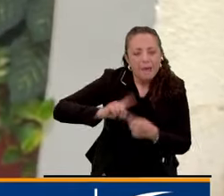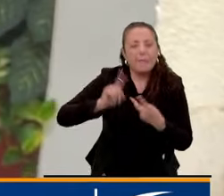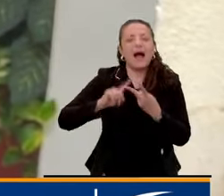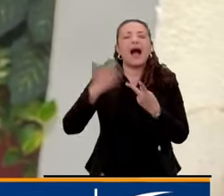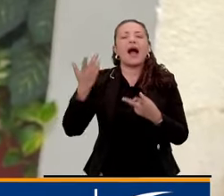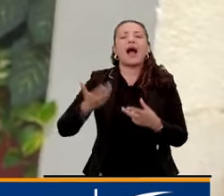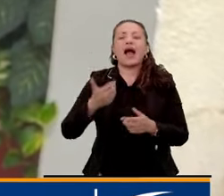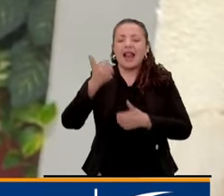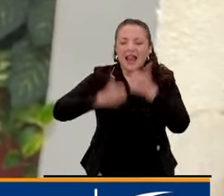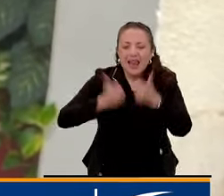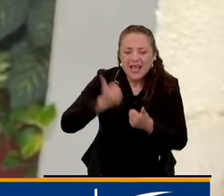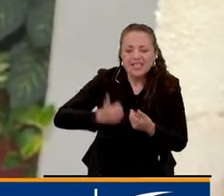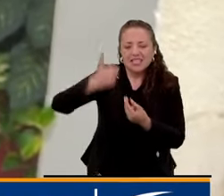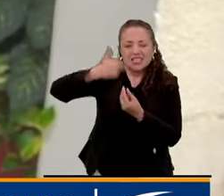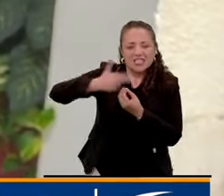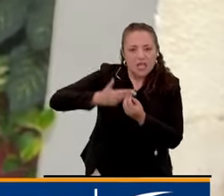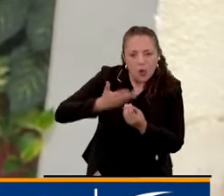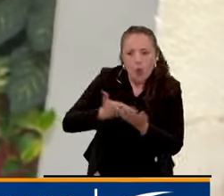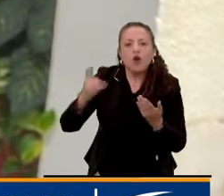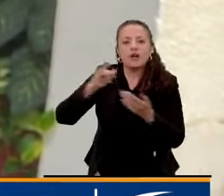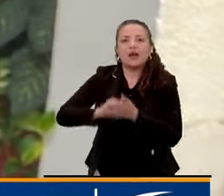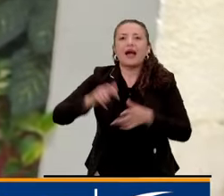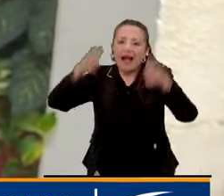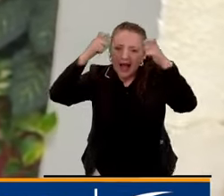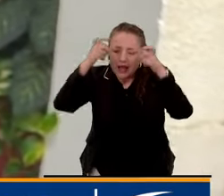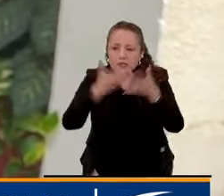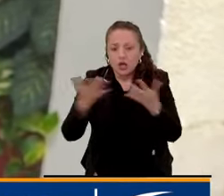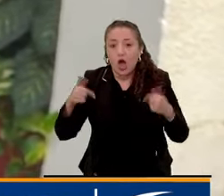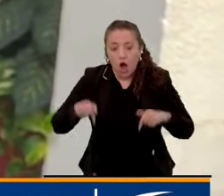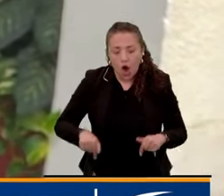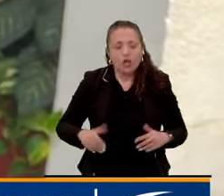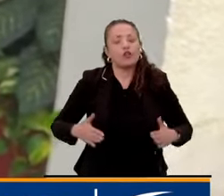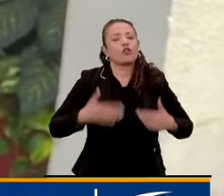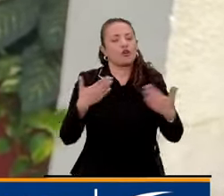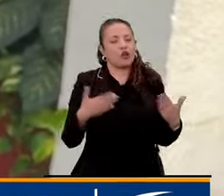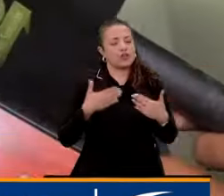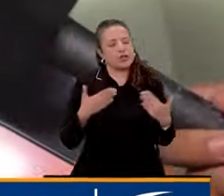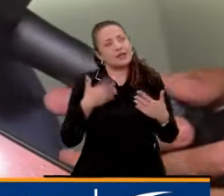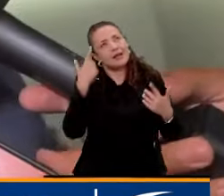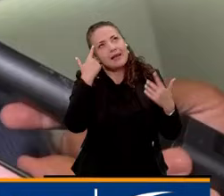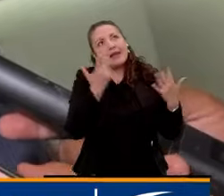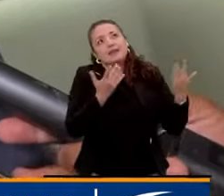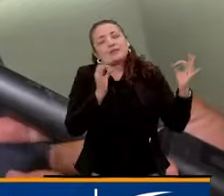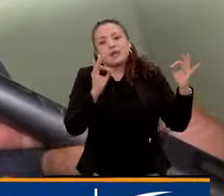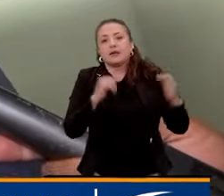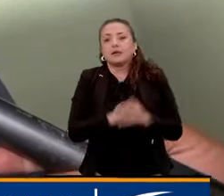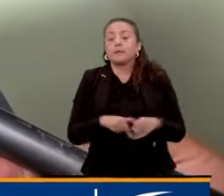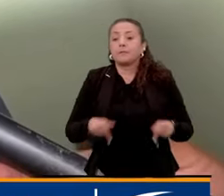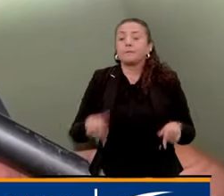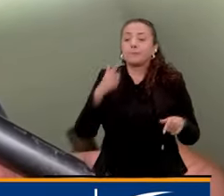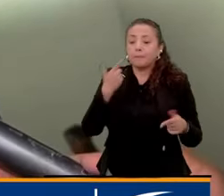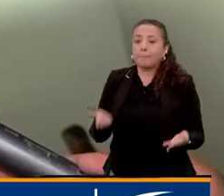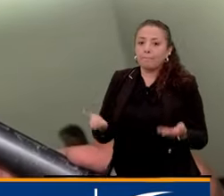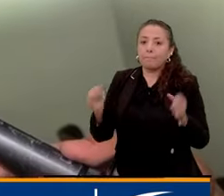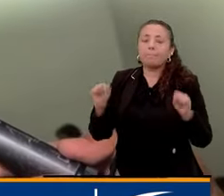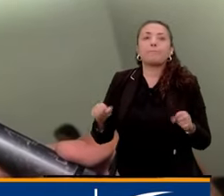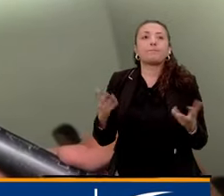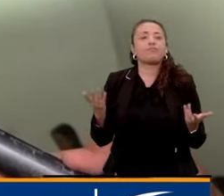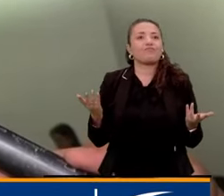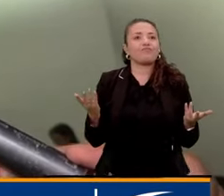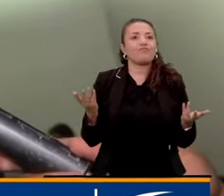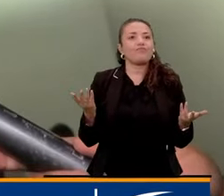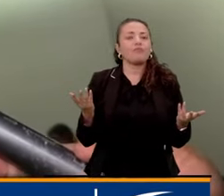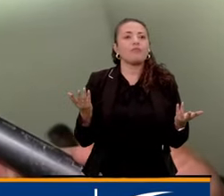ganadería y Estamos contentos hoy en día y esperanzados que les permiten por ejemplo